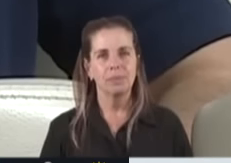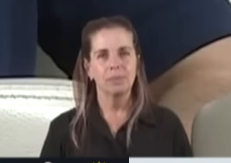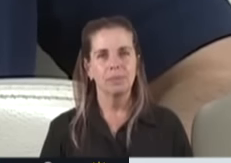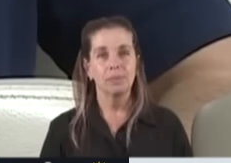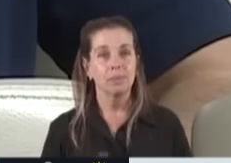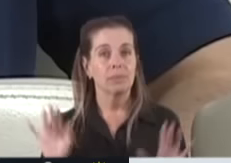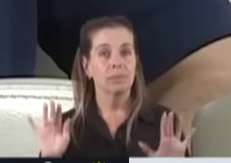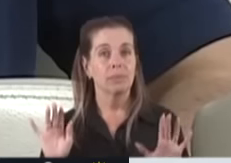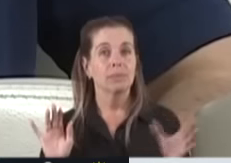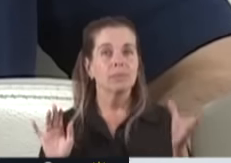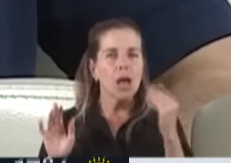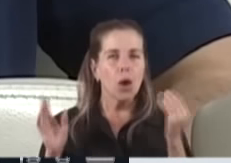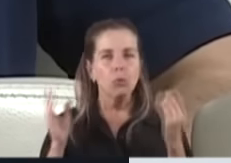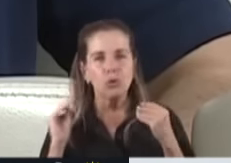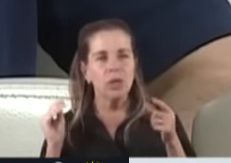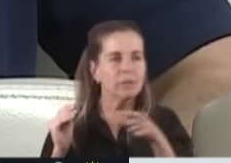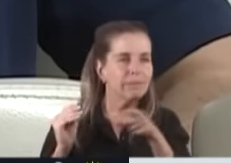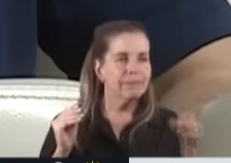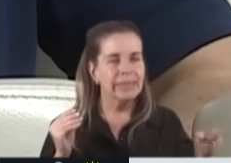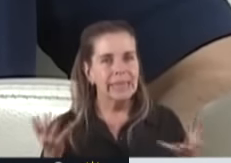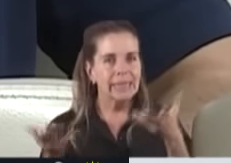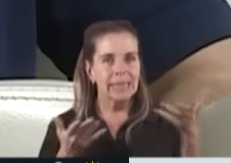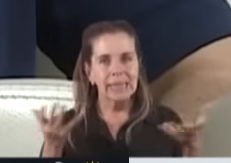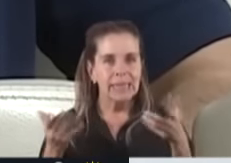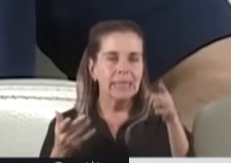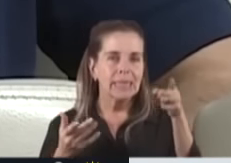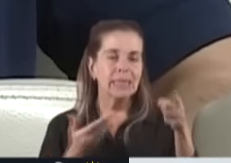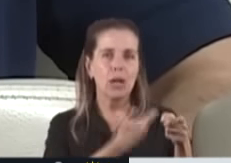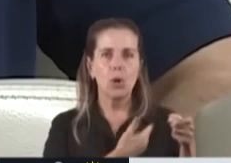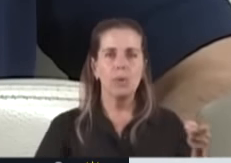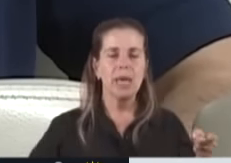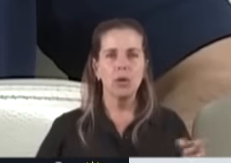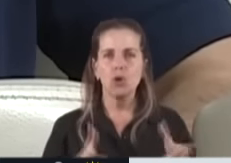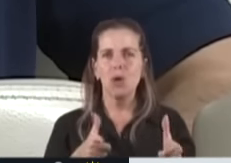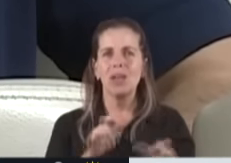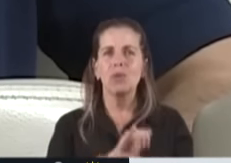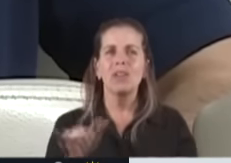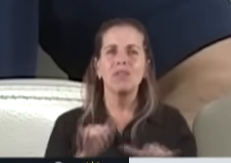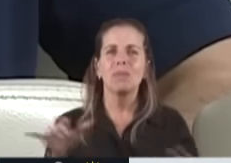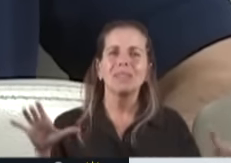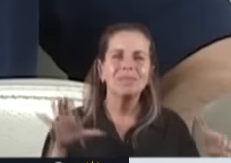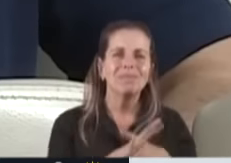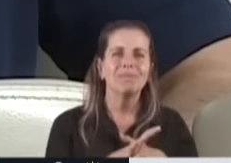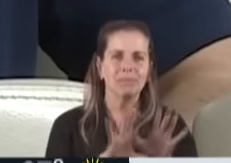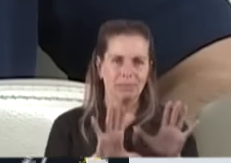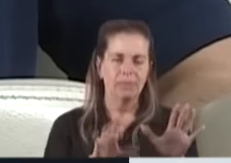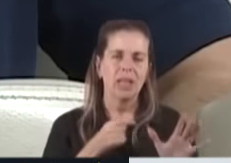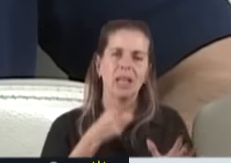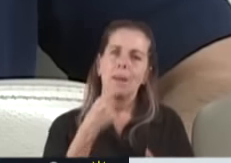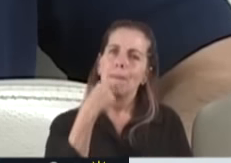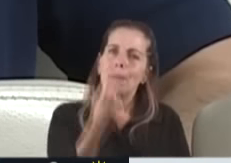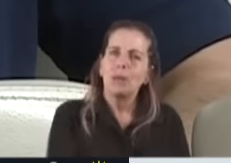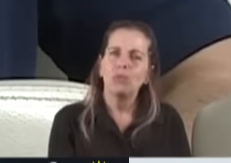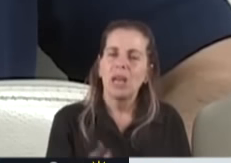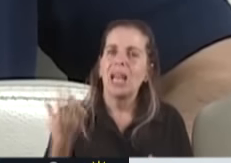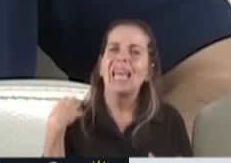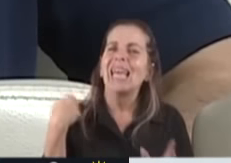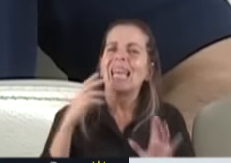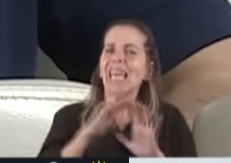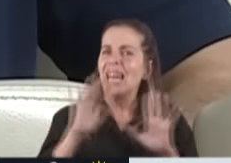Escuché la respuesta que le diste a Ariel, cuestiones que no conoce todavía el gobierno, no se puede hablar al respecto de eso, pero te quiero preguntar en general